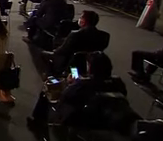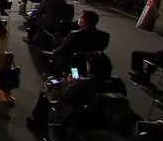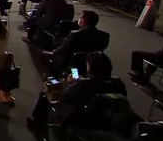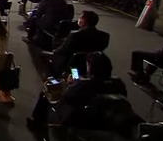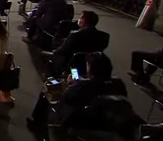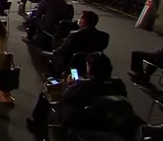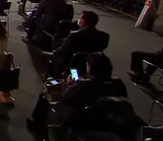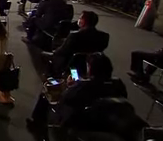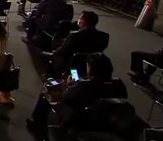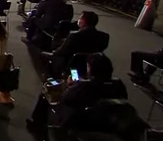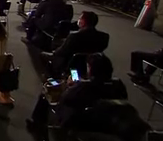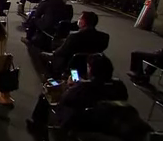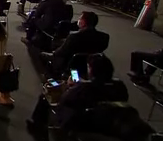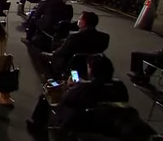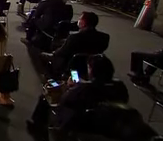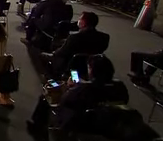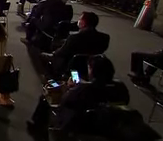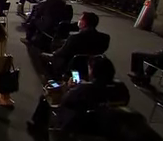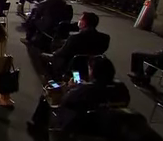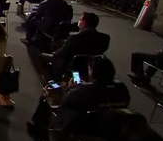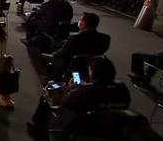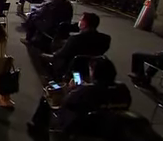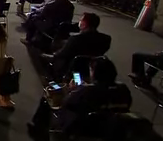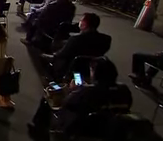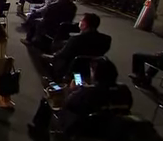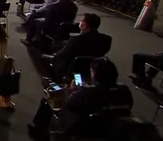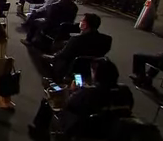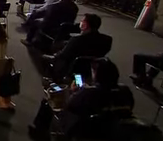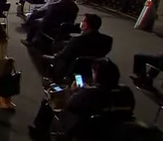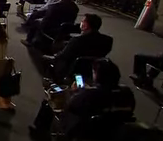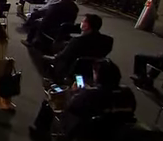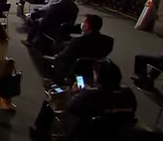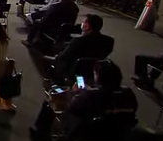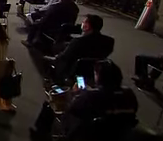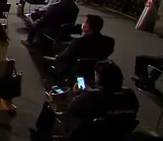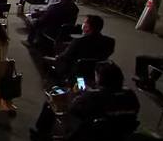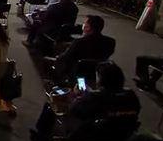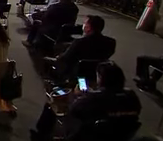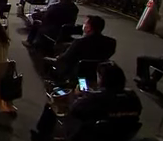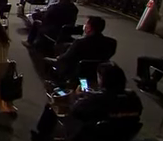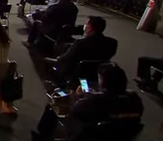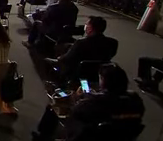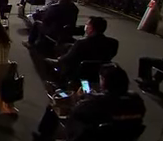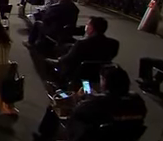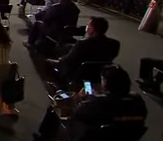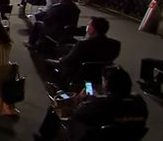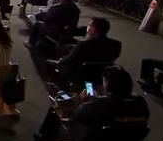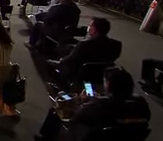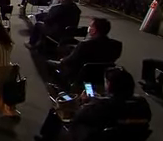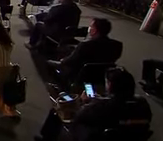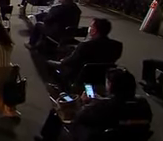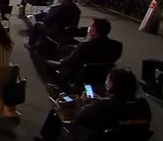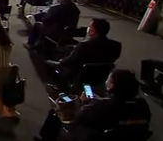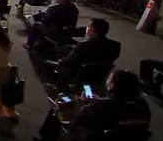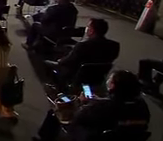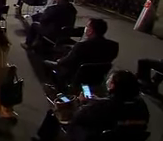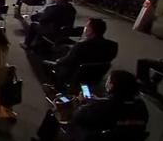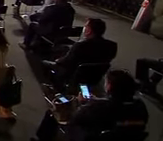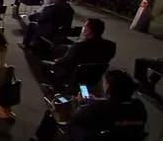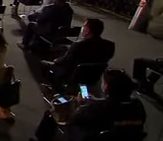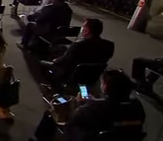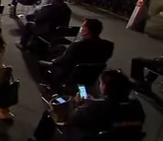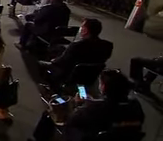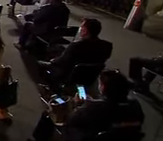A continuación vamos a mostrarles más o menos rápidamente cuál fue el proceso que nos llevó a esta decisión. Es sobre la licitación, la primera lámina